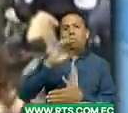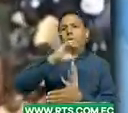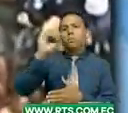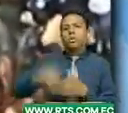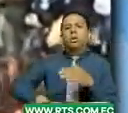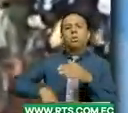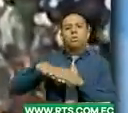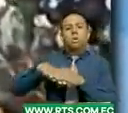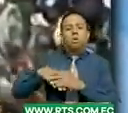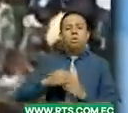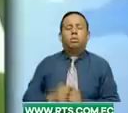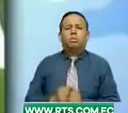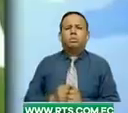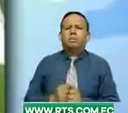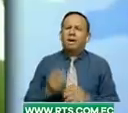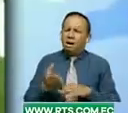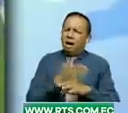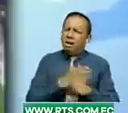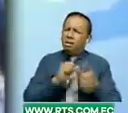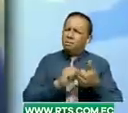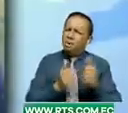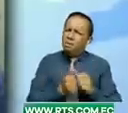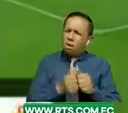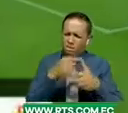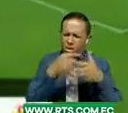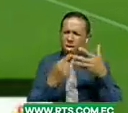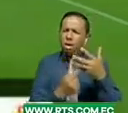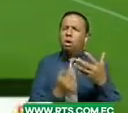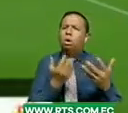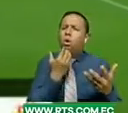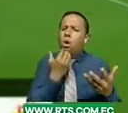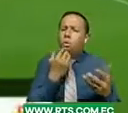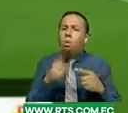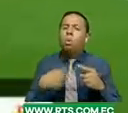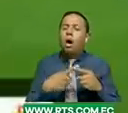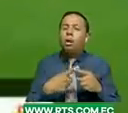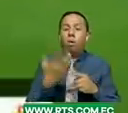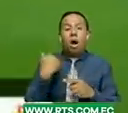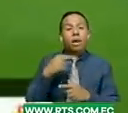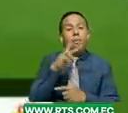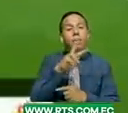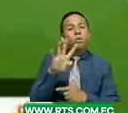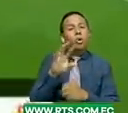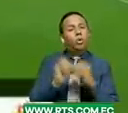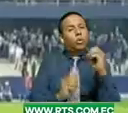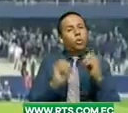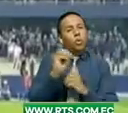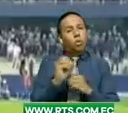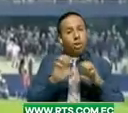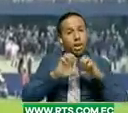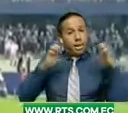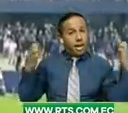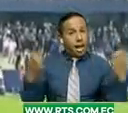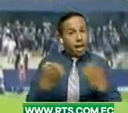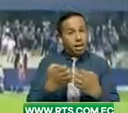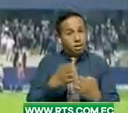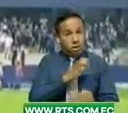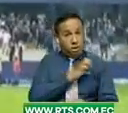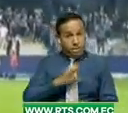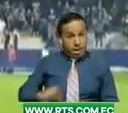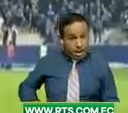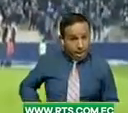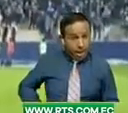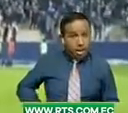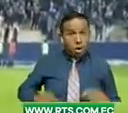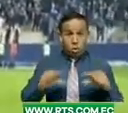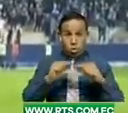Son varios los incidentes que se registraron durante el desarrollo del clásico del Astillero el pasado 24 de octubre. Enfrentamientos entre